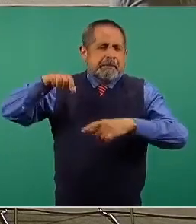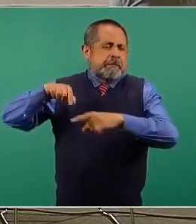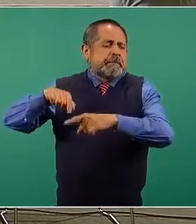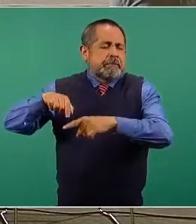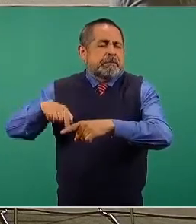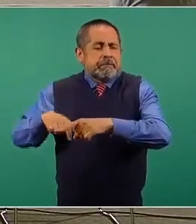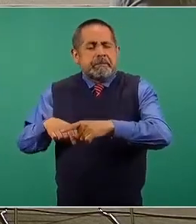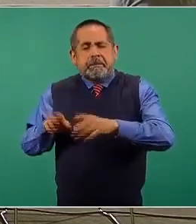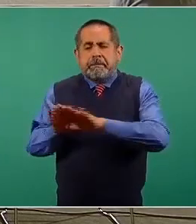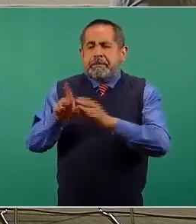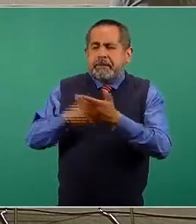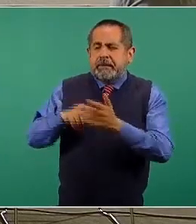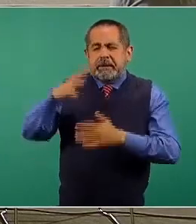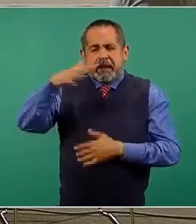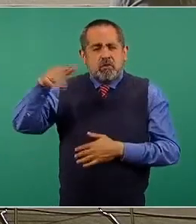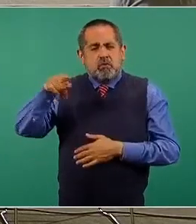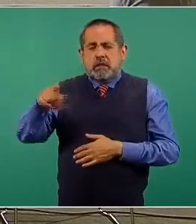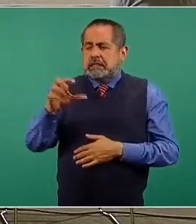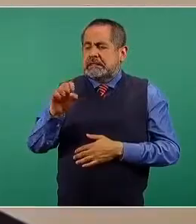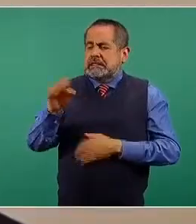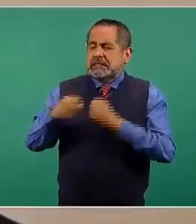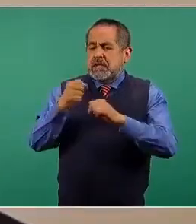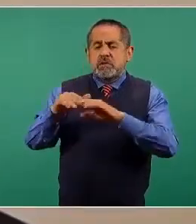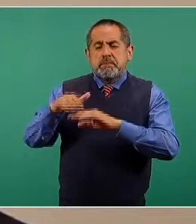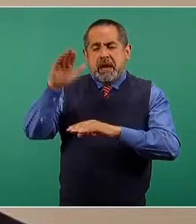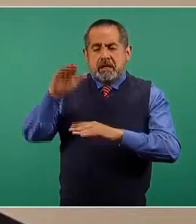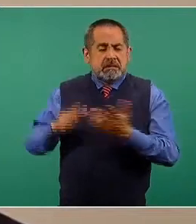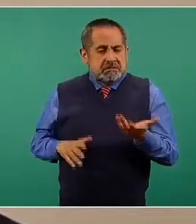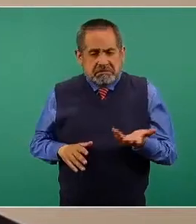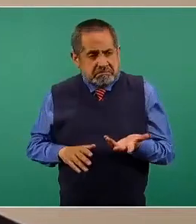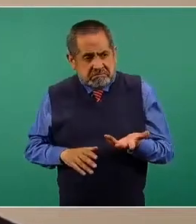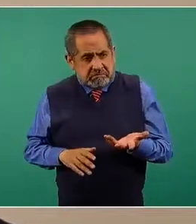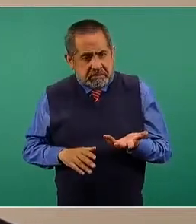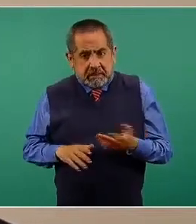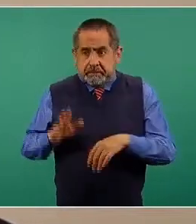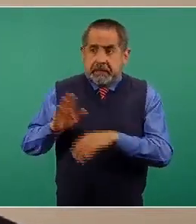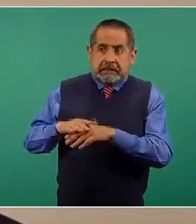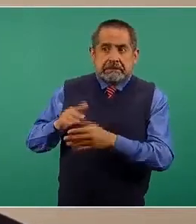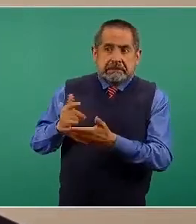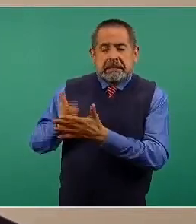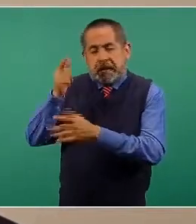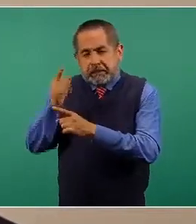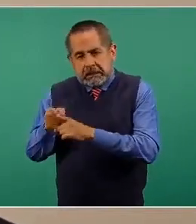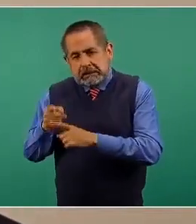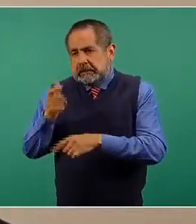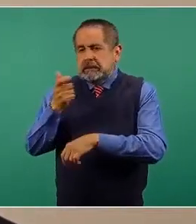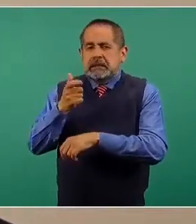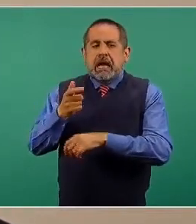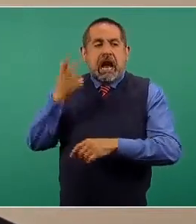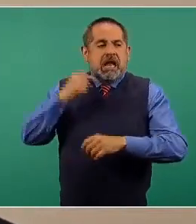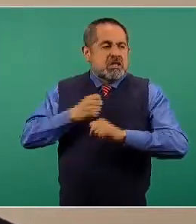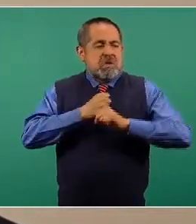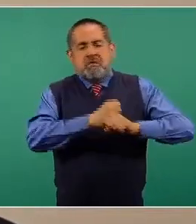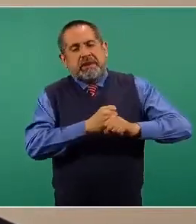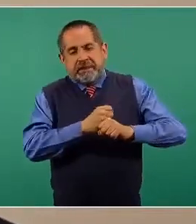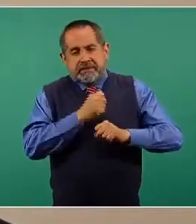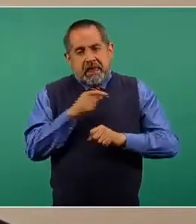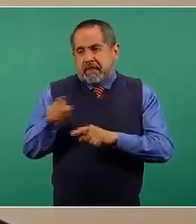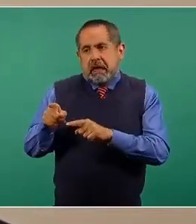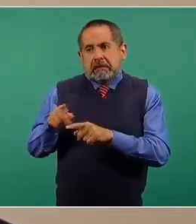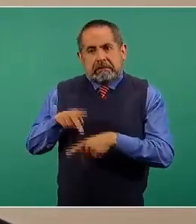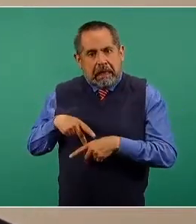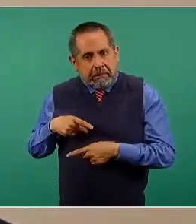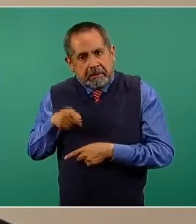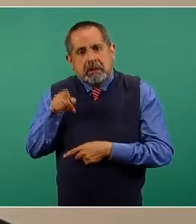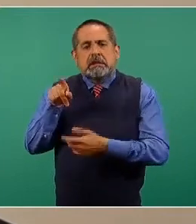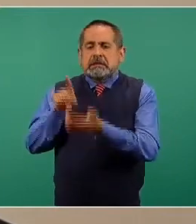riesgo a los adultos mayores de 60 años o más, ya no es la misma. La respuesta inmune, del sistema inmunitario, no es la